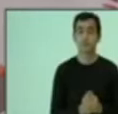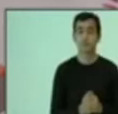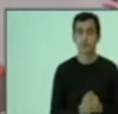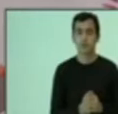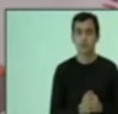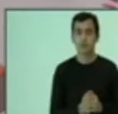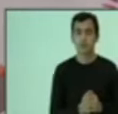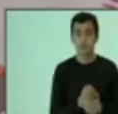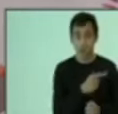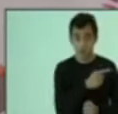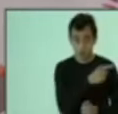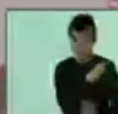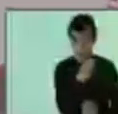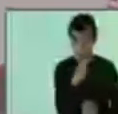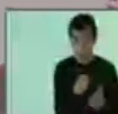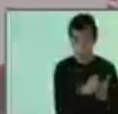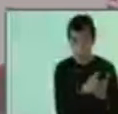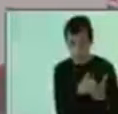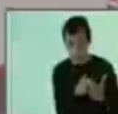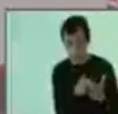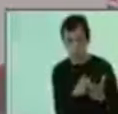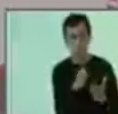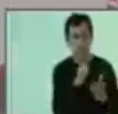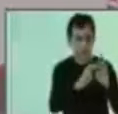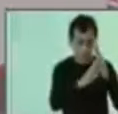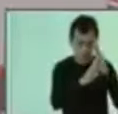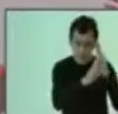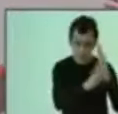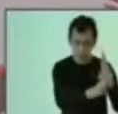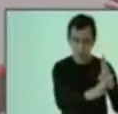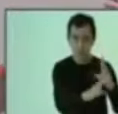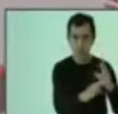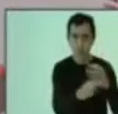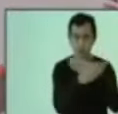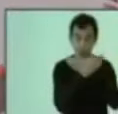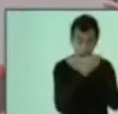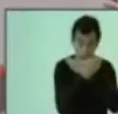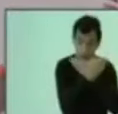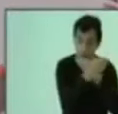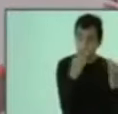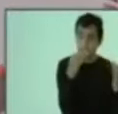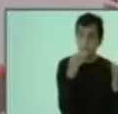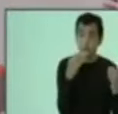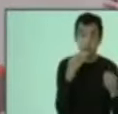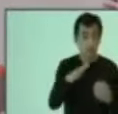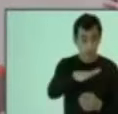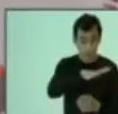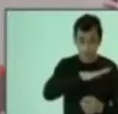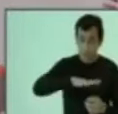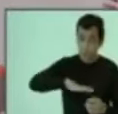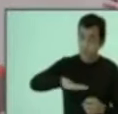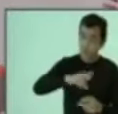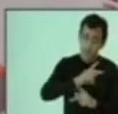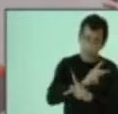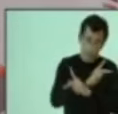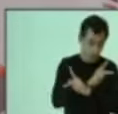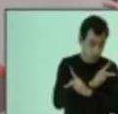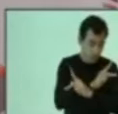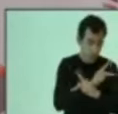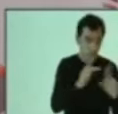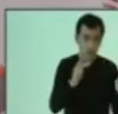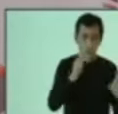valer nuestros derechos y a la par darle difusión necesaria para que como sociedad conozcamos